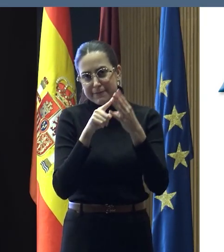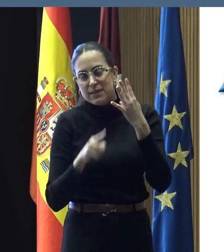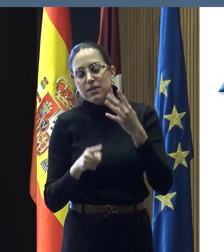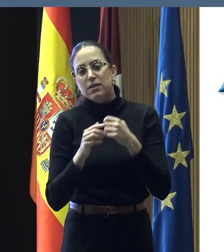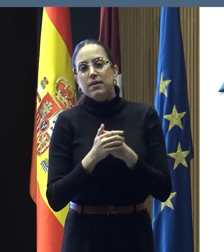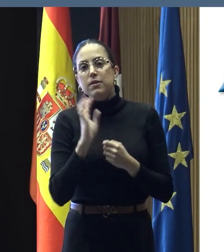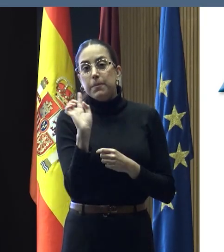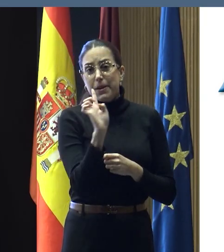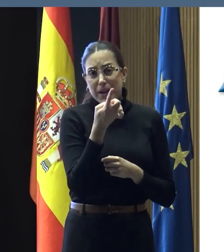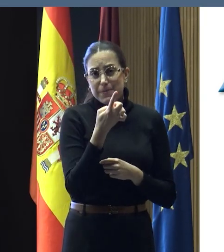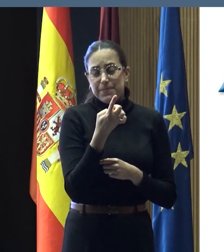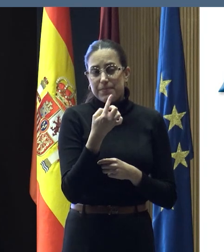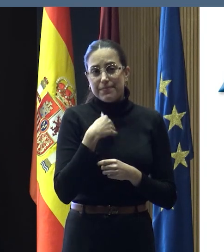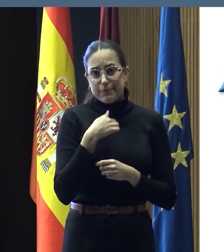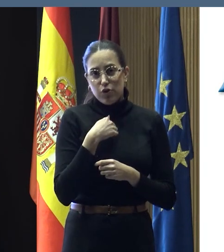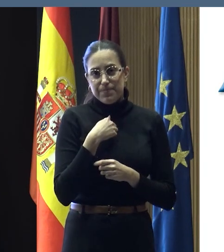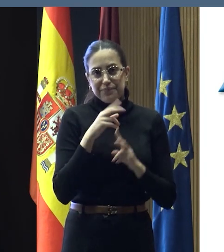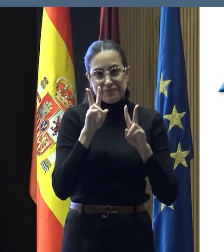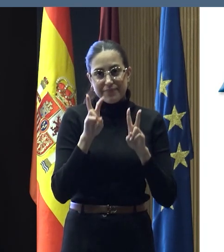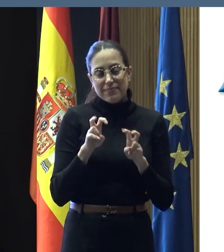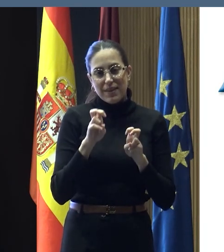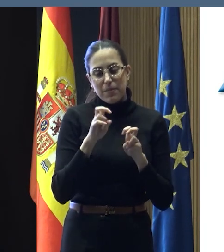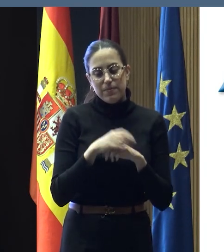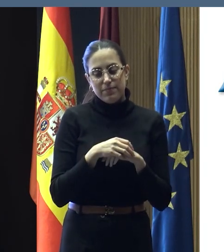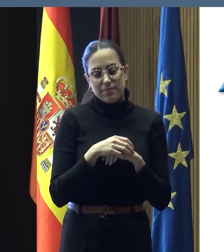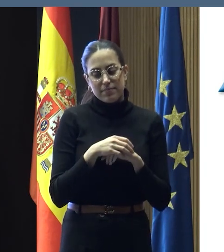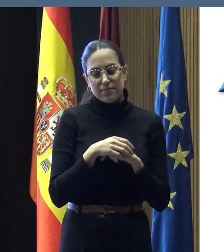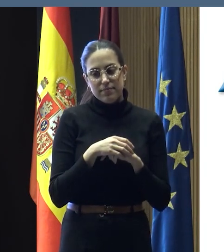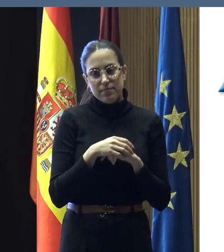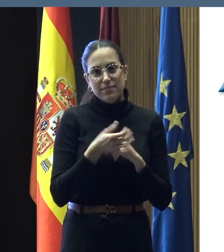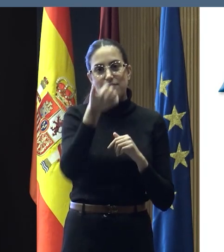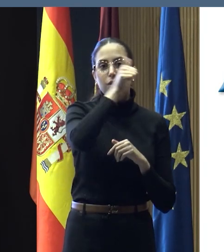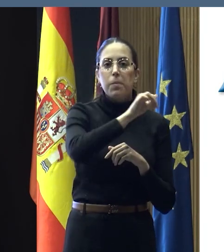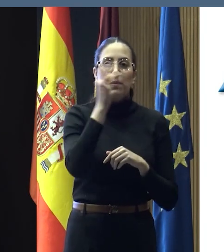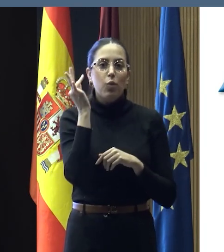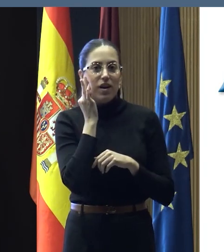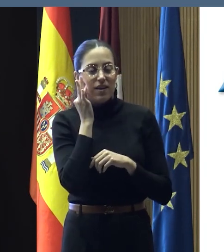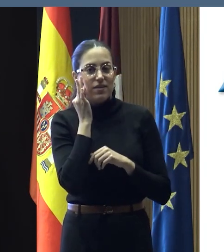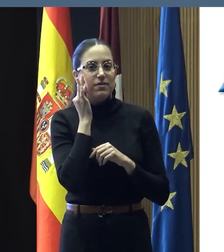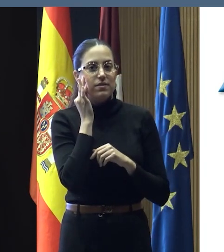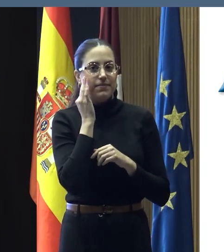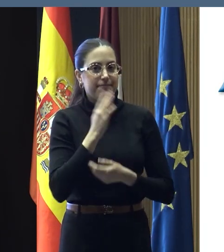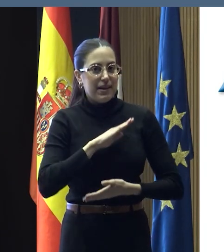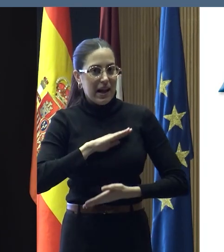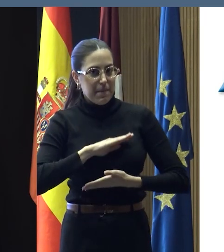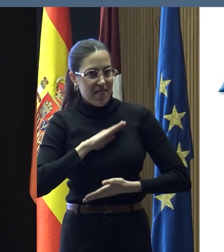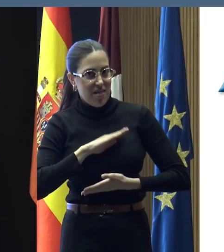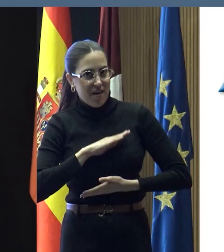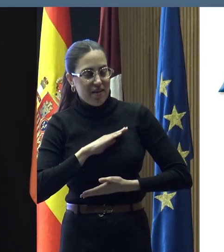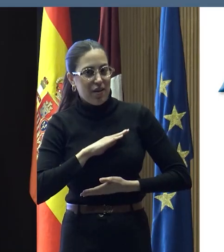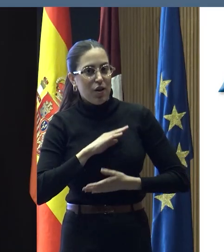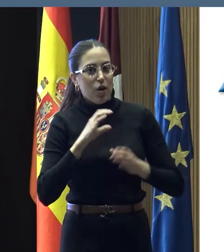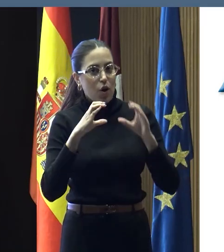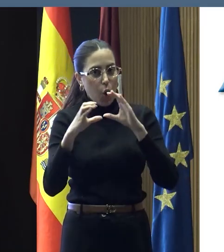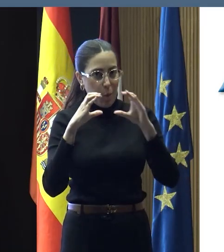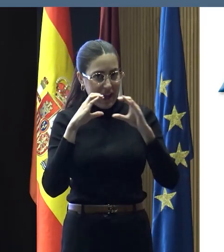comentado. Una, estoy plenamente convencida de que efectivamente hombres y mujeres tenemos una capacidad cualitativa de